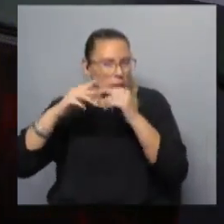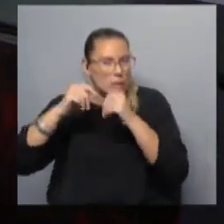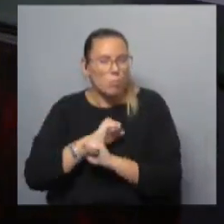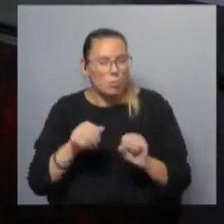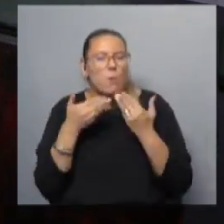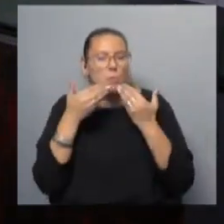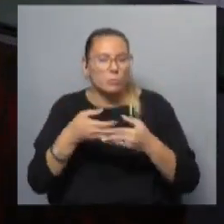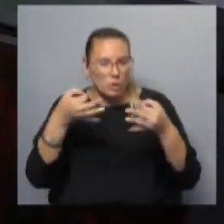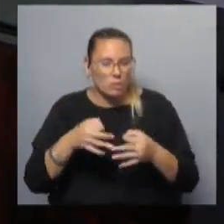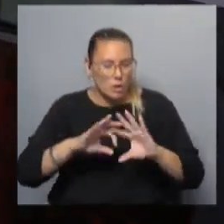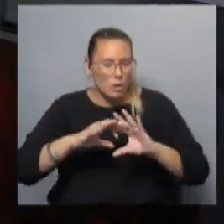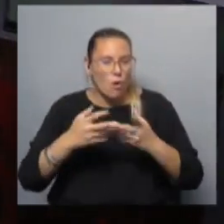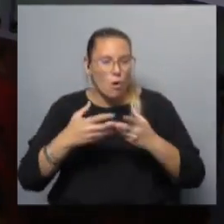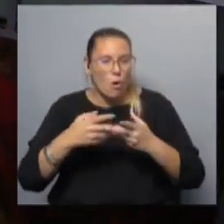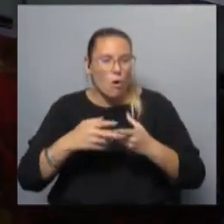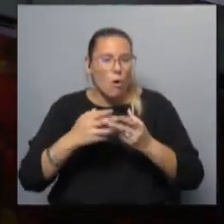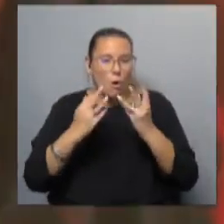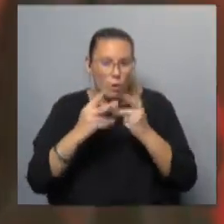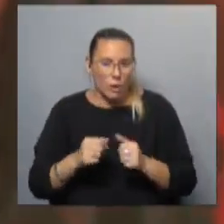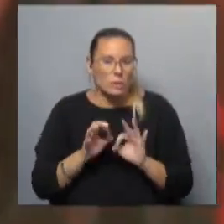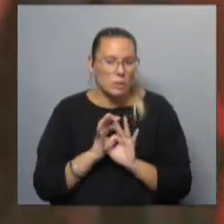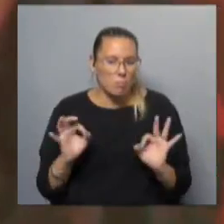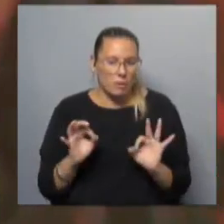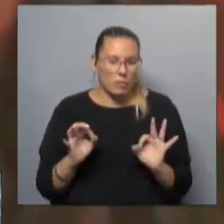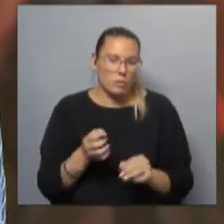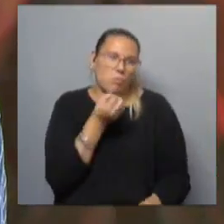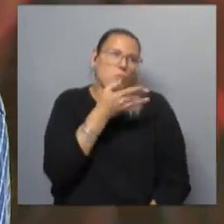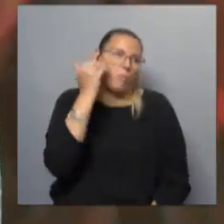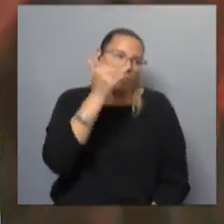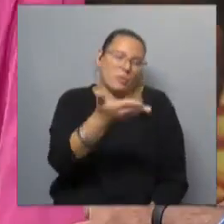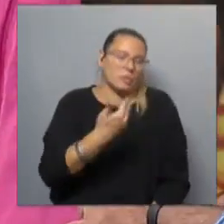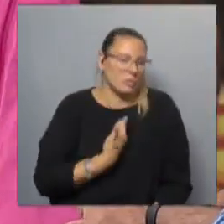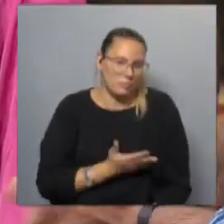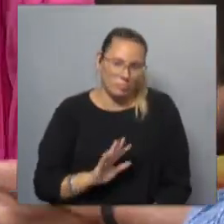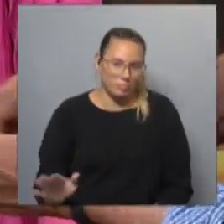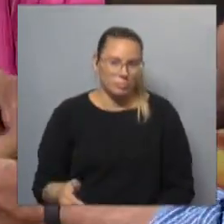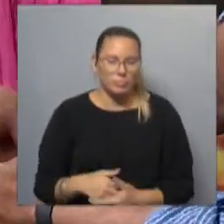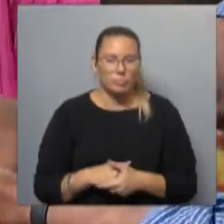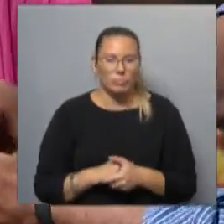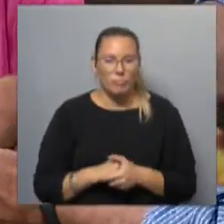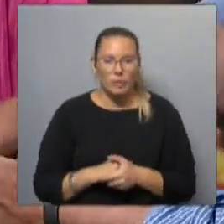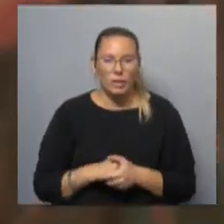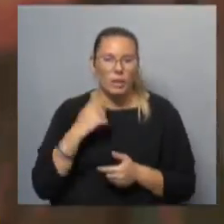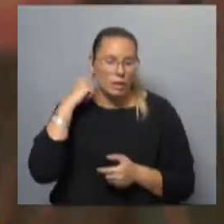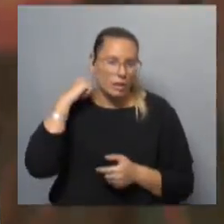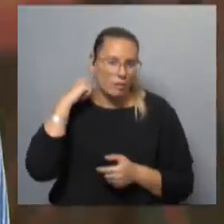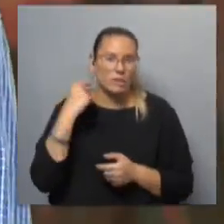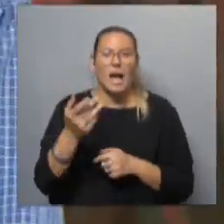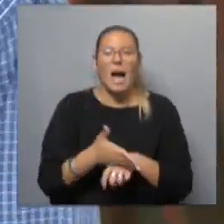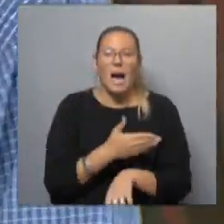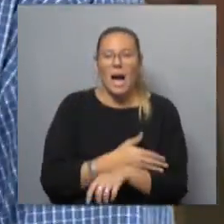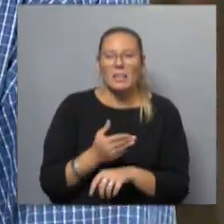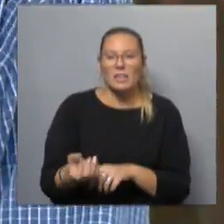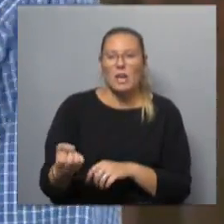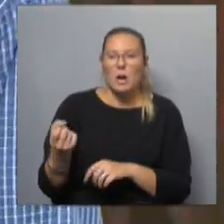la pregunta. Pero no, ¿te entendió bien? Me entendió, es un gran profesor, claramente, es un gran historiador. En realidad me había pasado la pregunta por escrito antes, y yo no. Me la